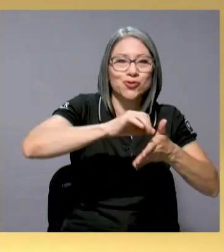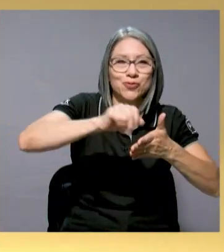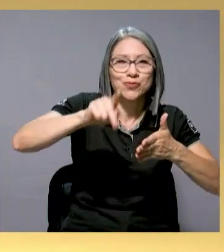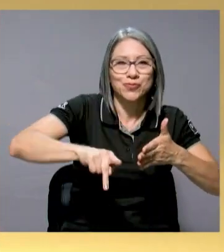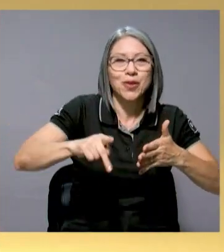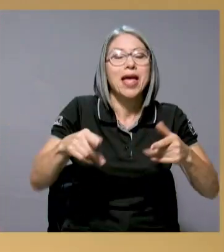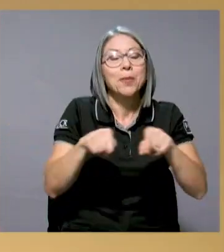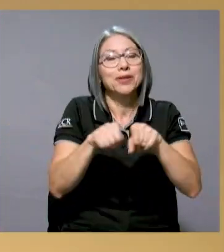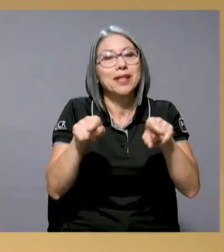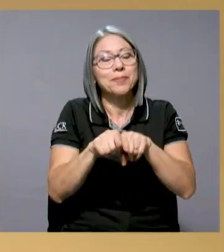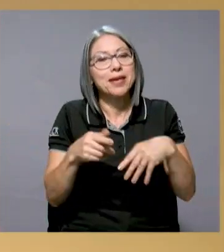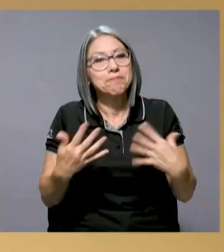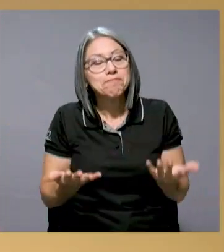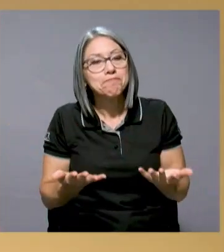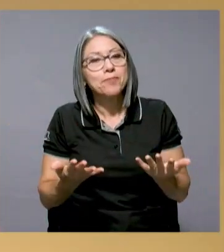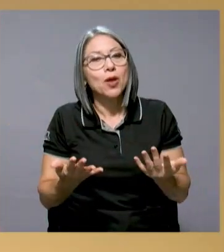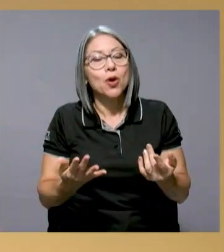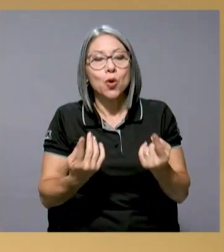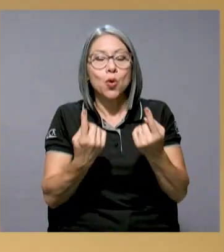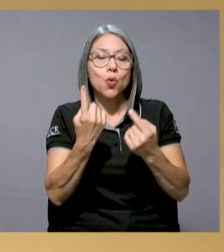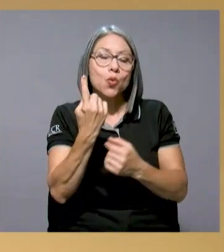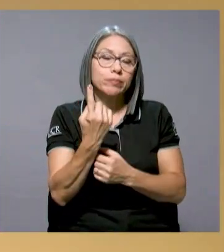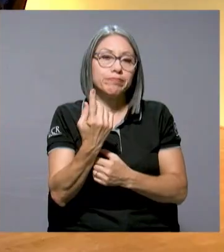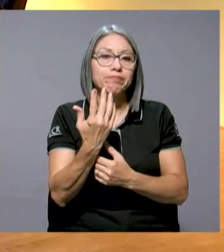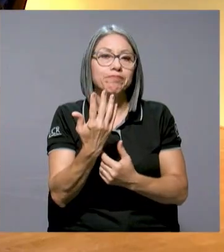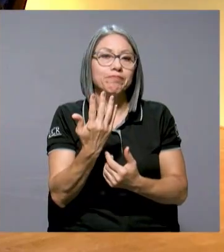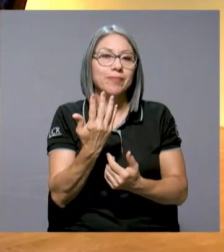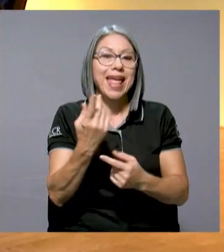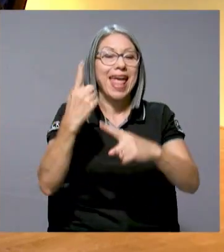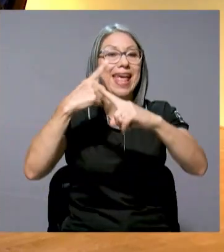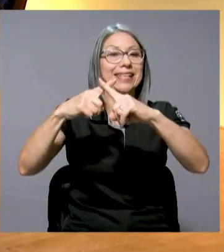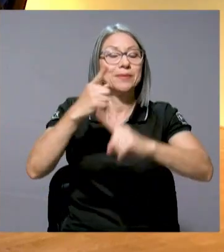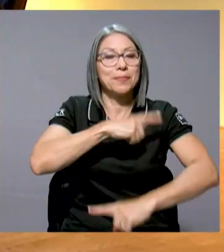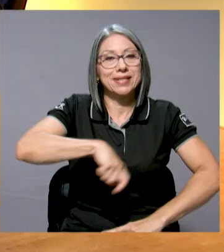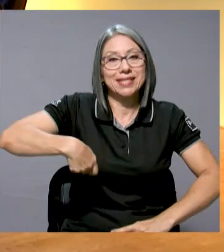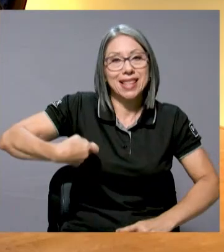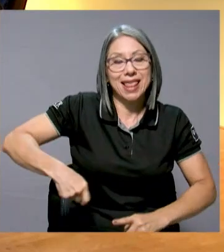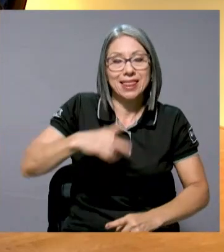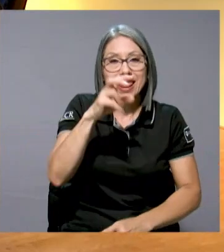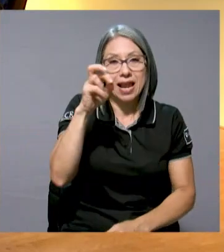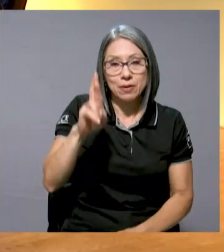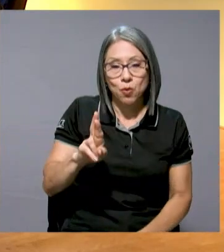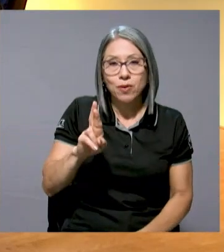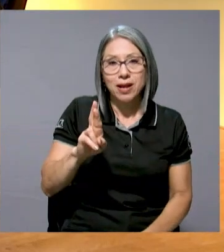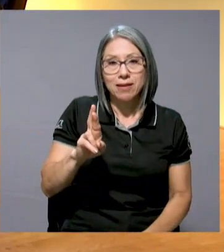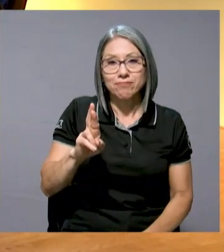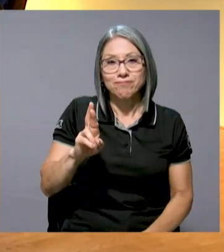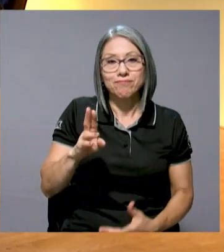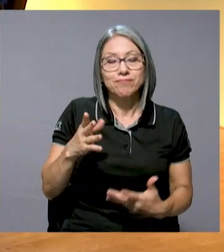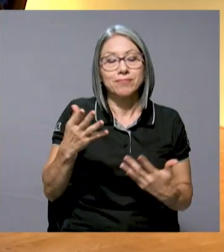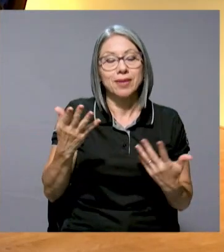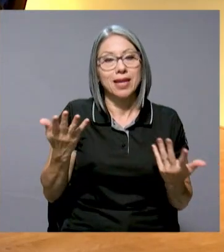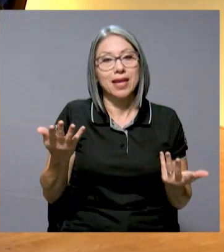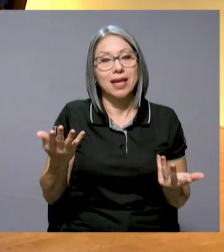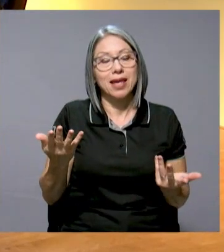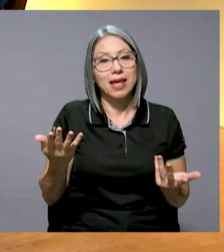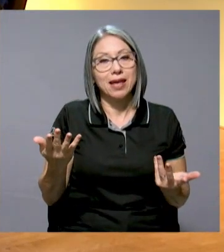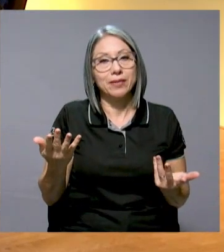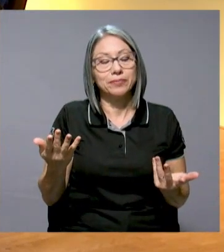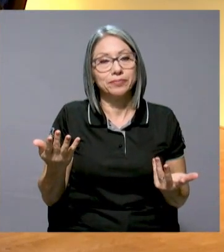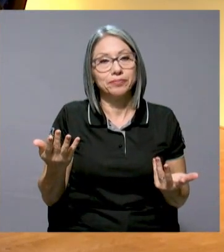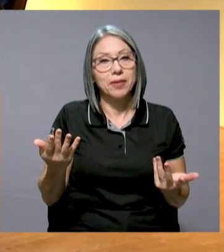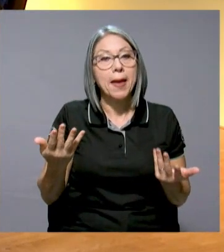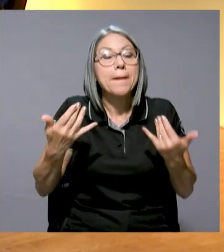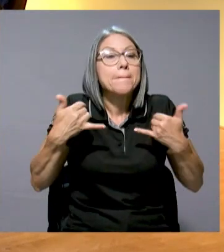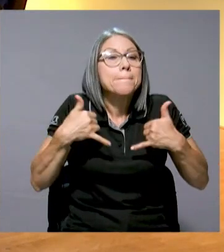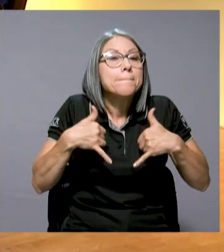pues también un expresidente de la República que